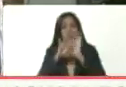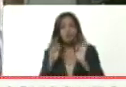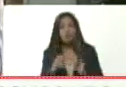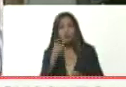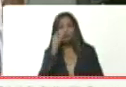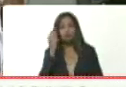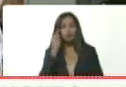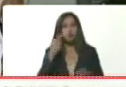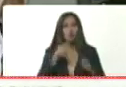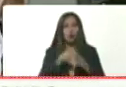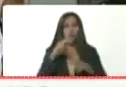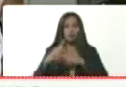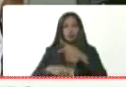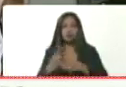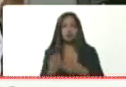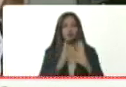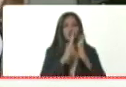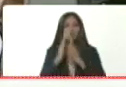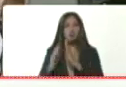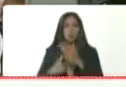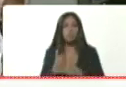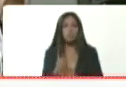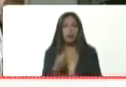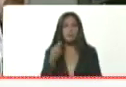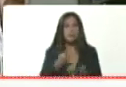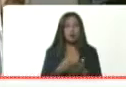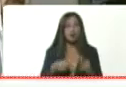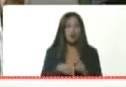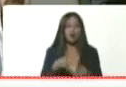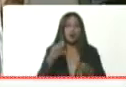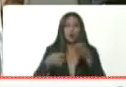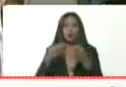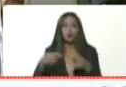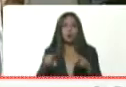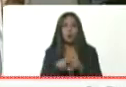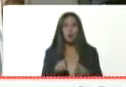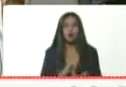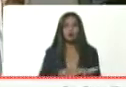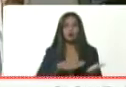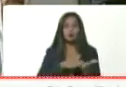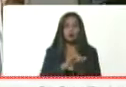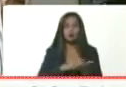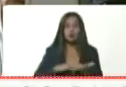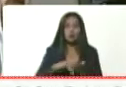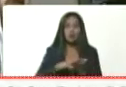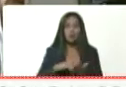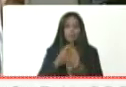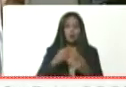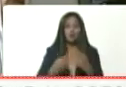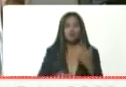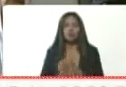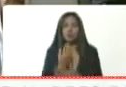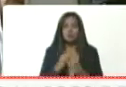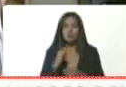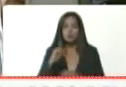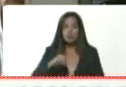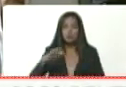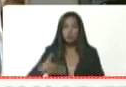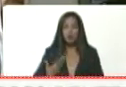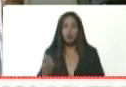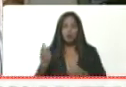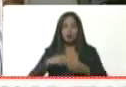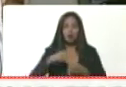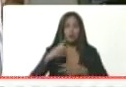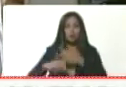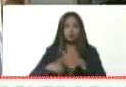muchachas el proceso de distribución a precios muy justos muy solidarios pero fundamentalmente incorporando la